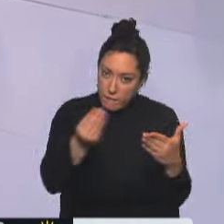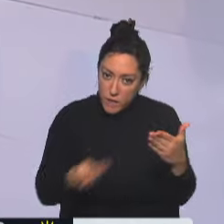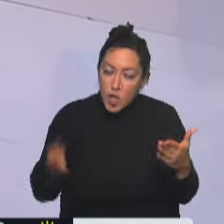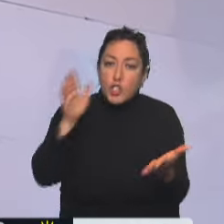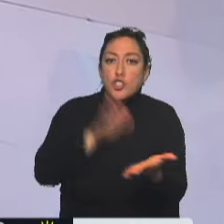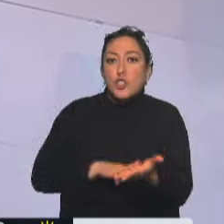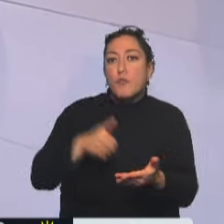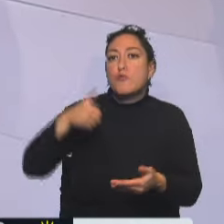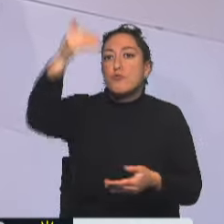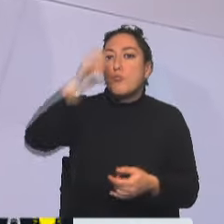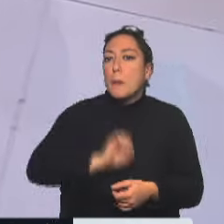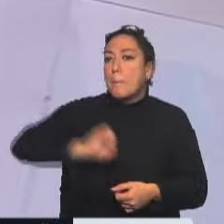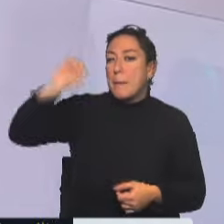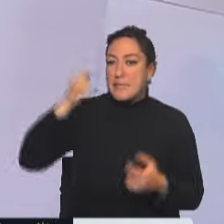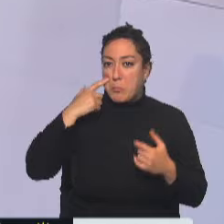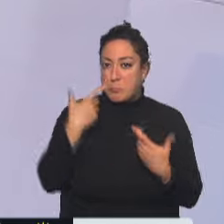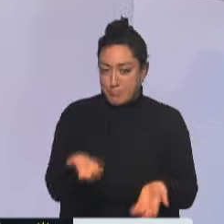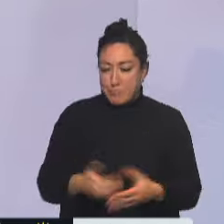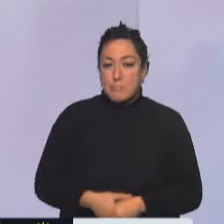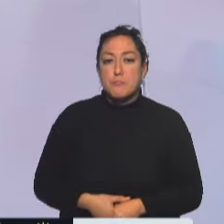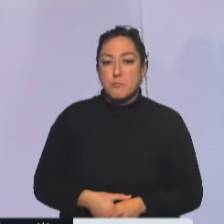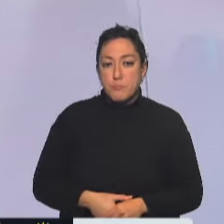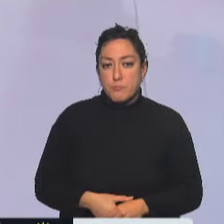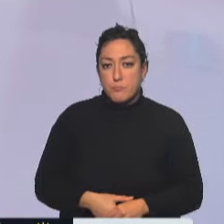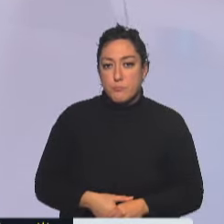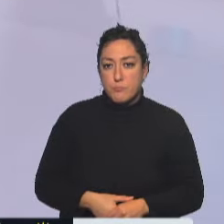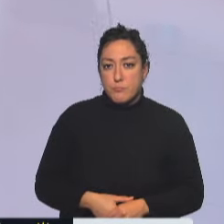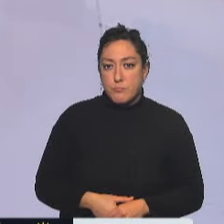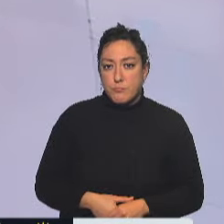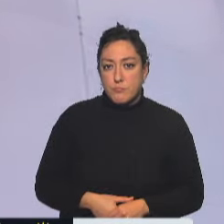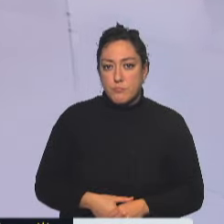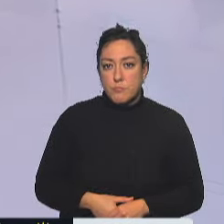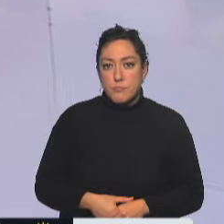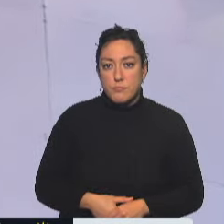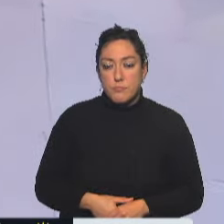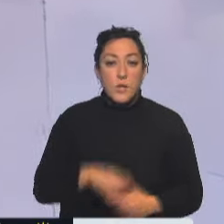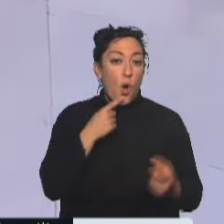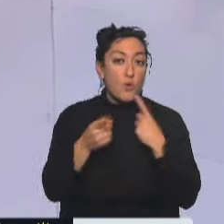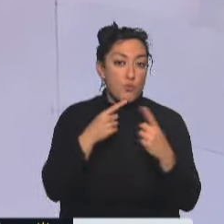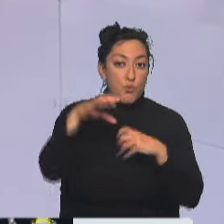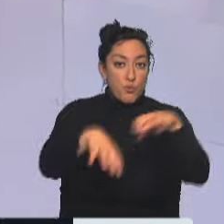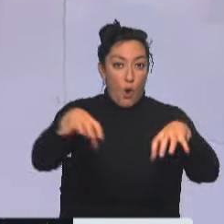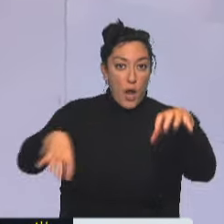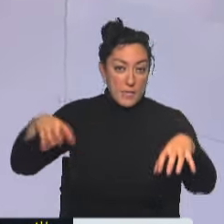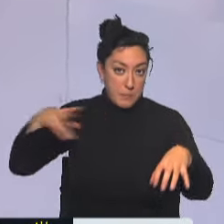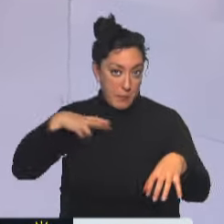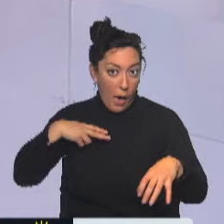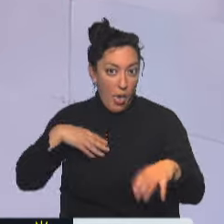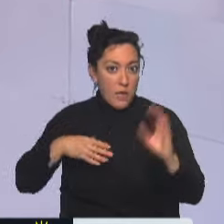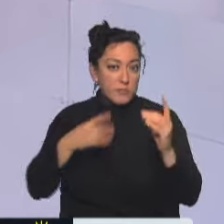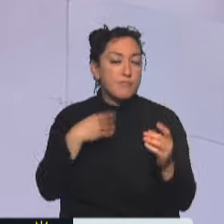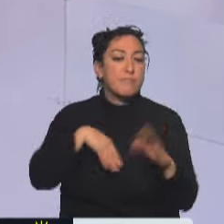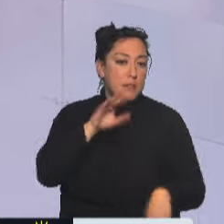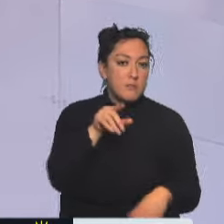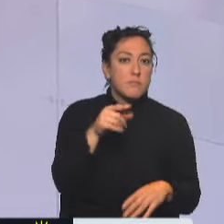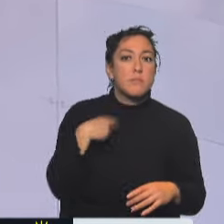inflación futura. Ahí lo estás viendo en pantalla. Estas son las proyecciones que tienen las principales consultoras privadas y que se expresaron